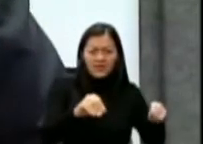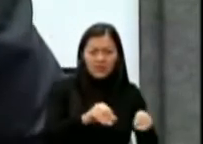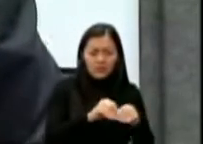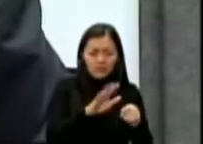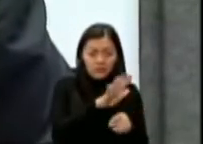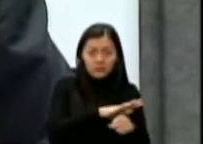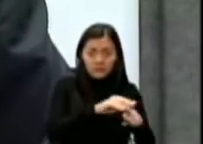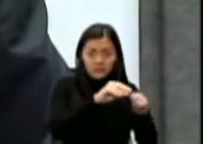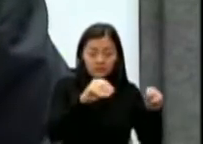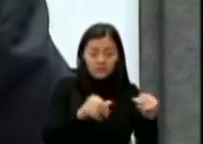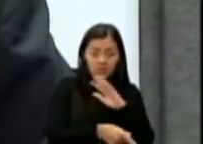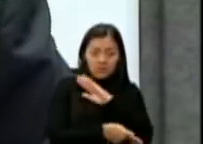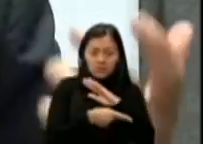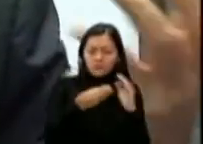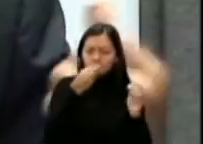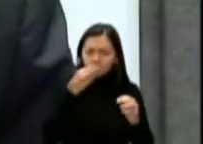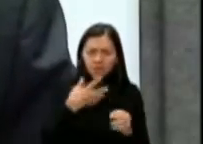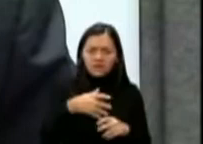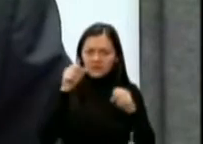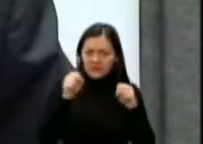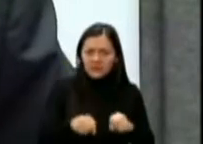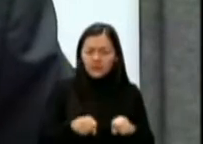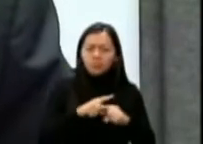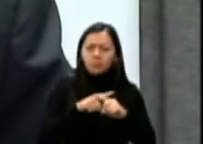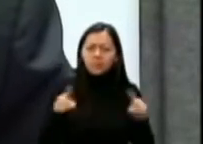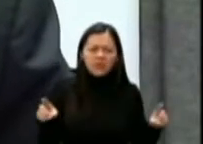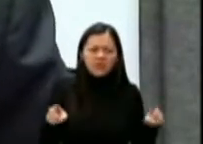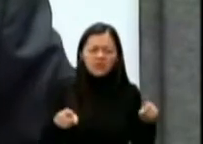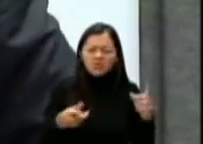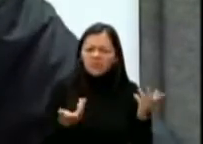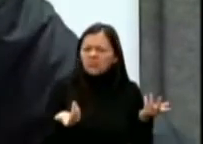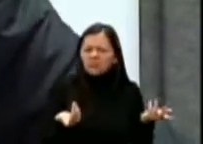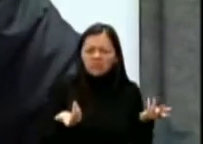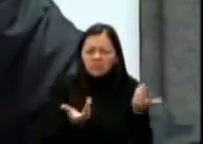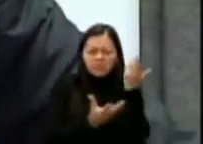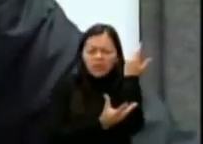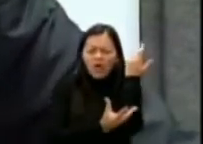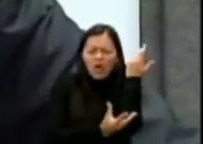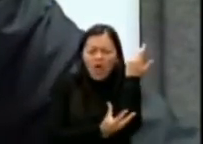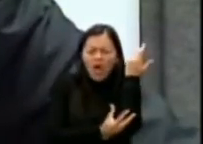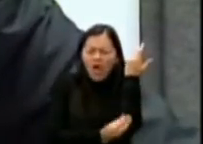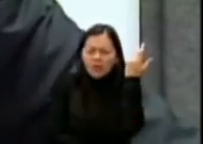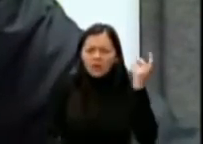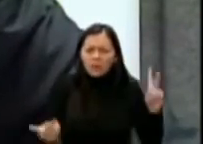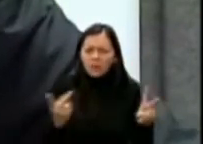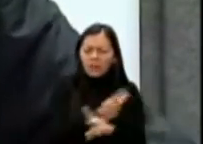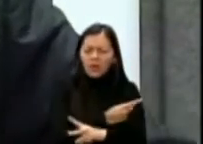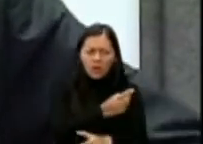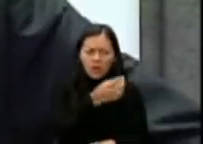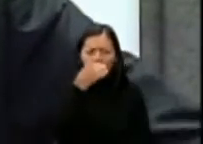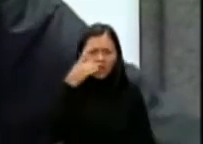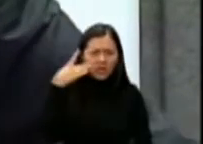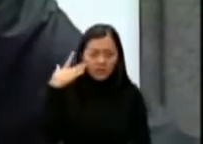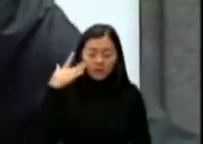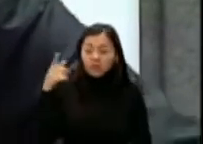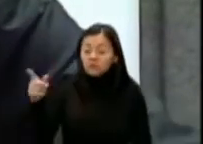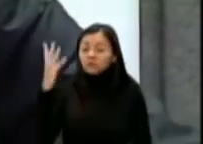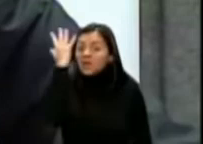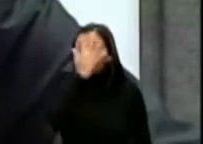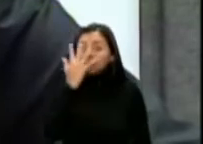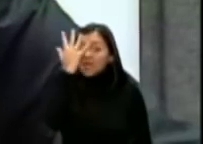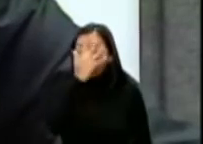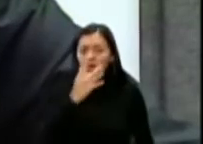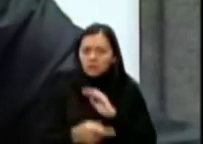región amazónica por un lado y a la provincia esmeraldas tan mal atendida por malos gobernantes de turno una ciudad que no